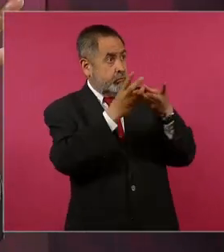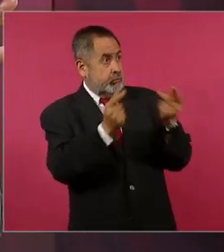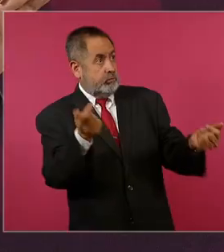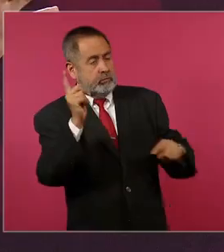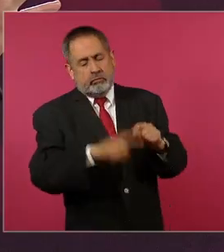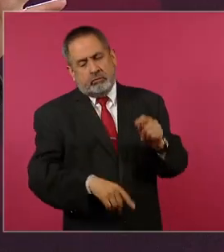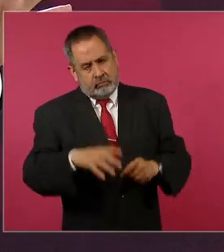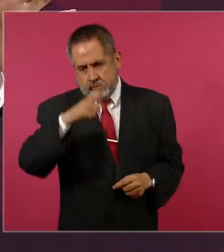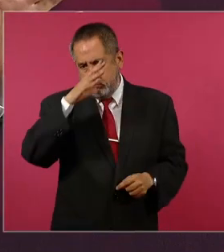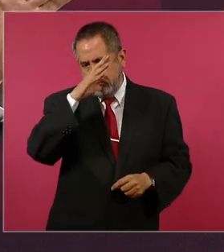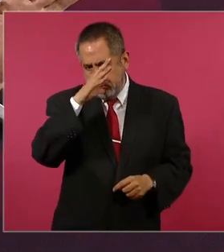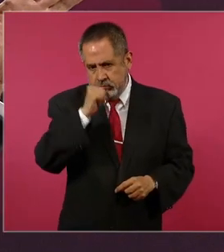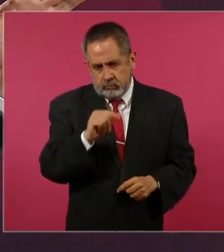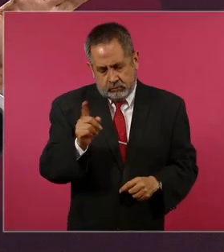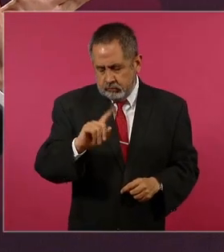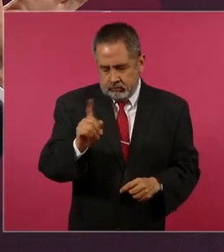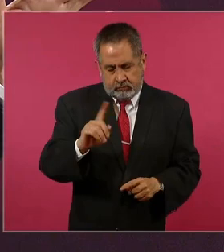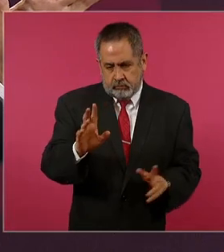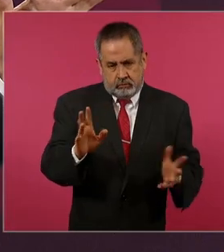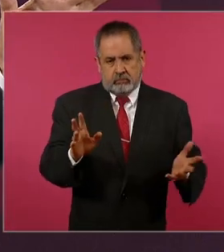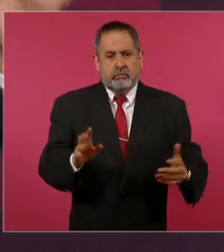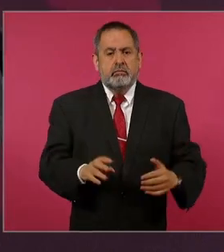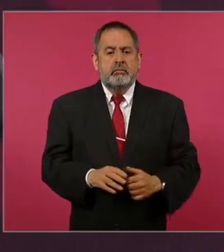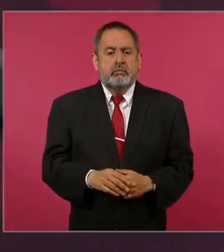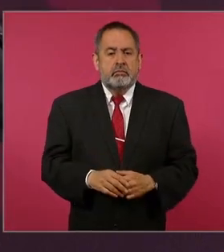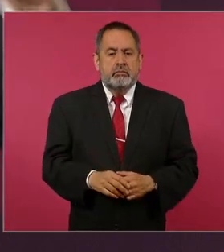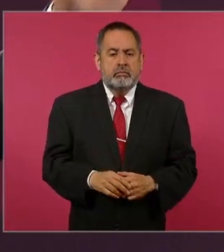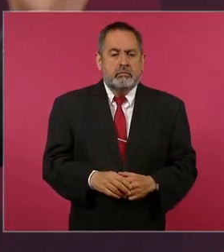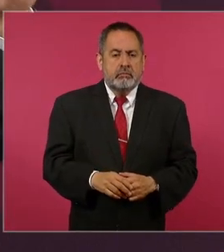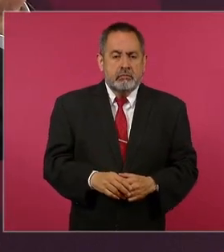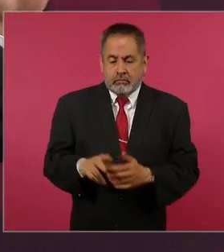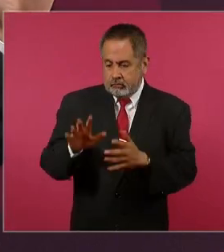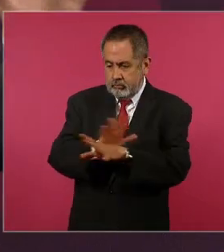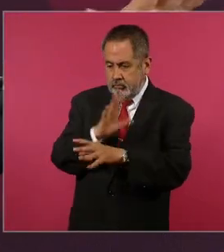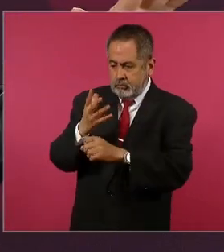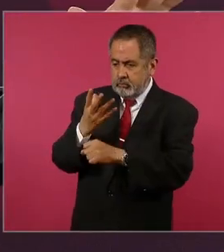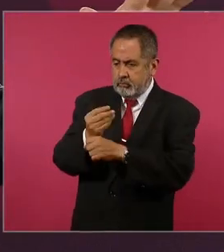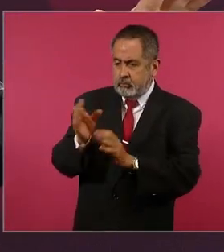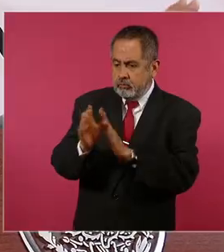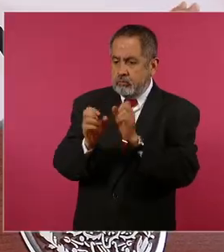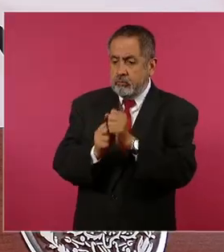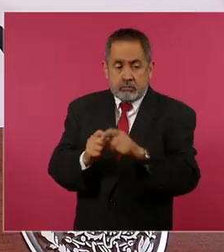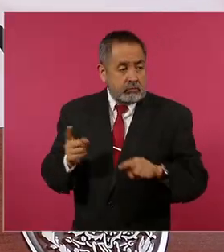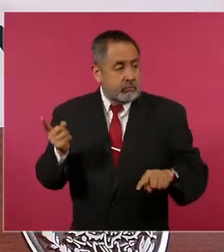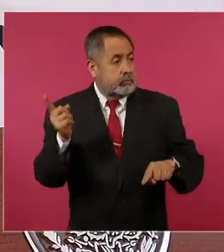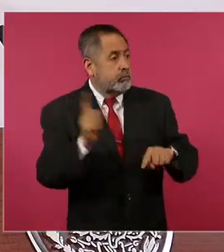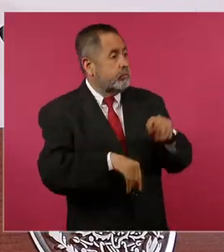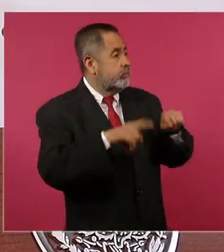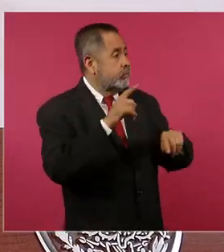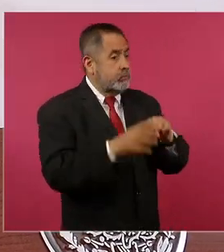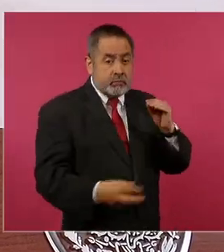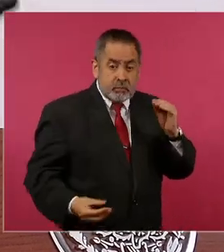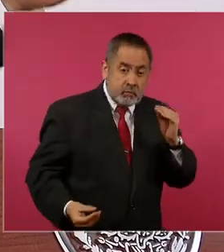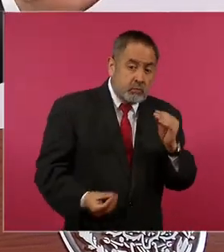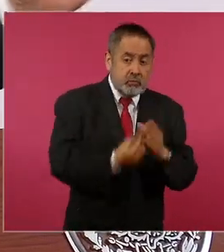Judicial, ¿sí?, por una reforma constitucional y